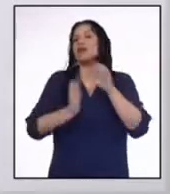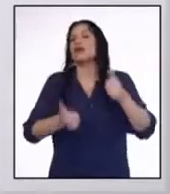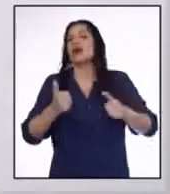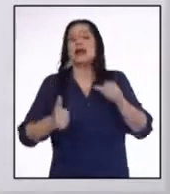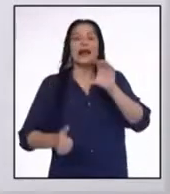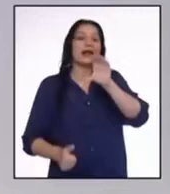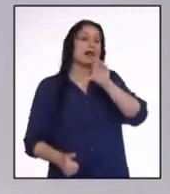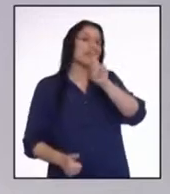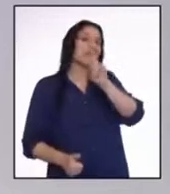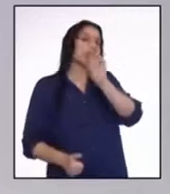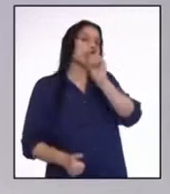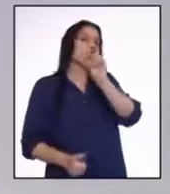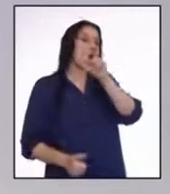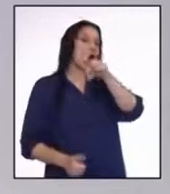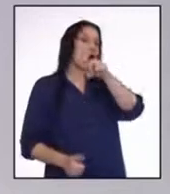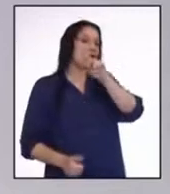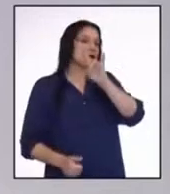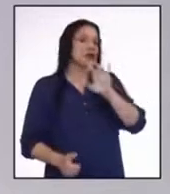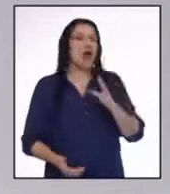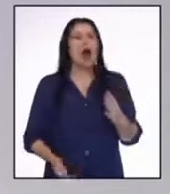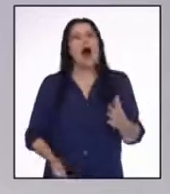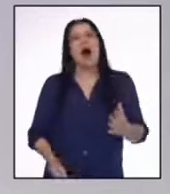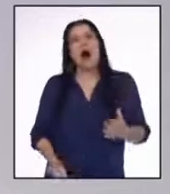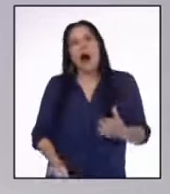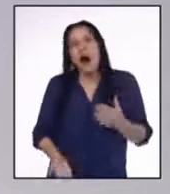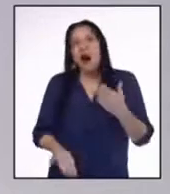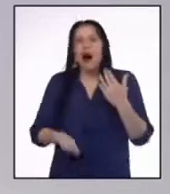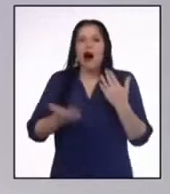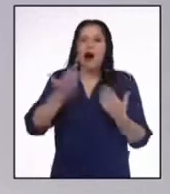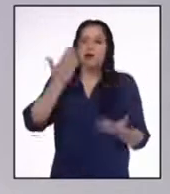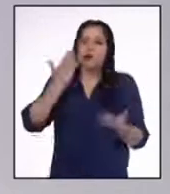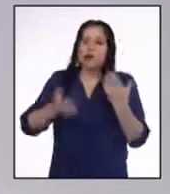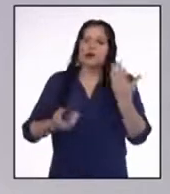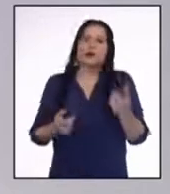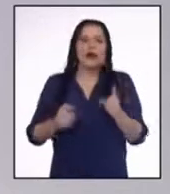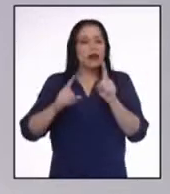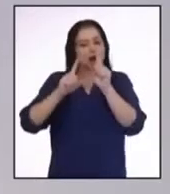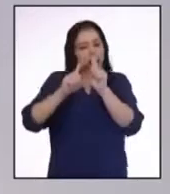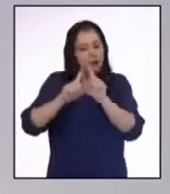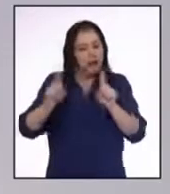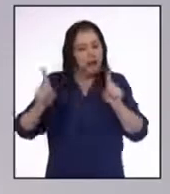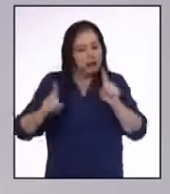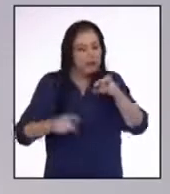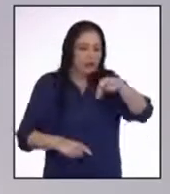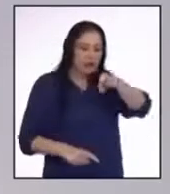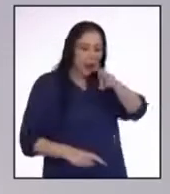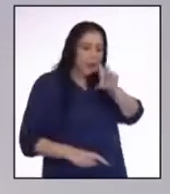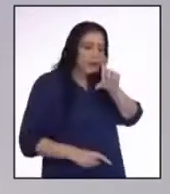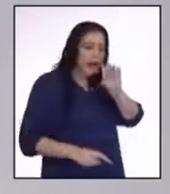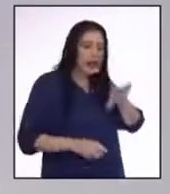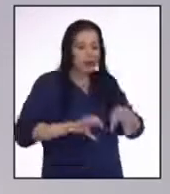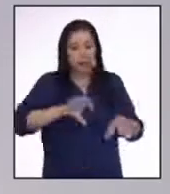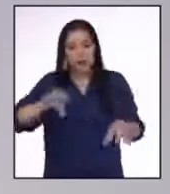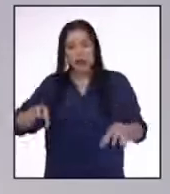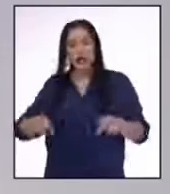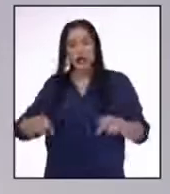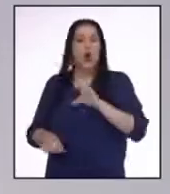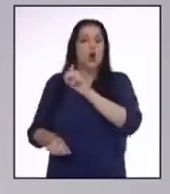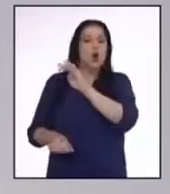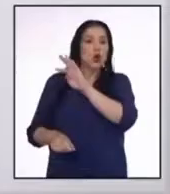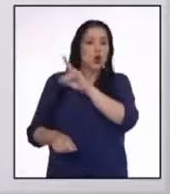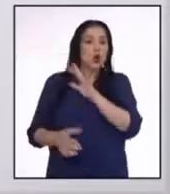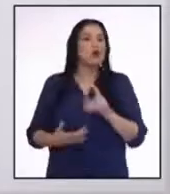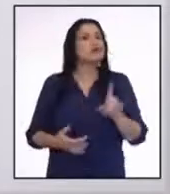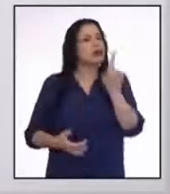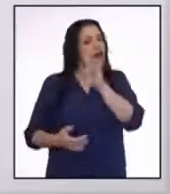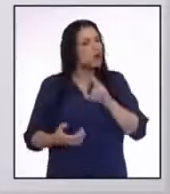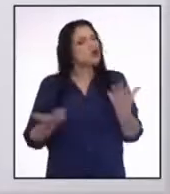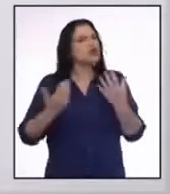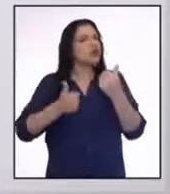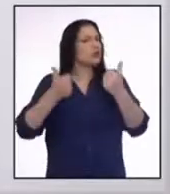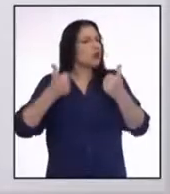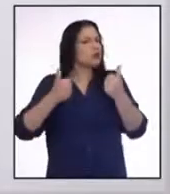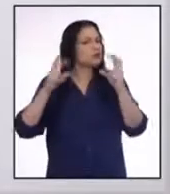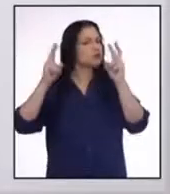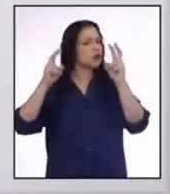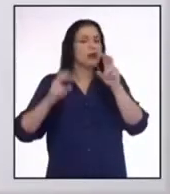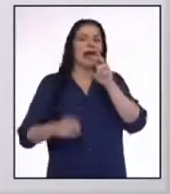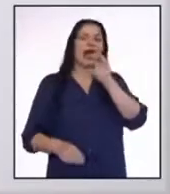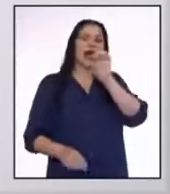de croquis. Entonces, ¿podríamos decir que la principal diferencia entre un plano y un croquis es el uso de una escala? Así